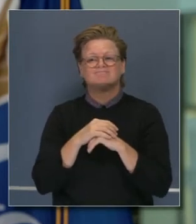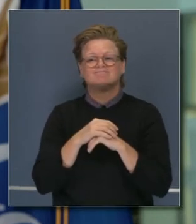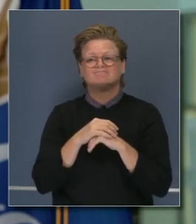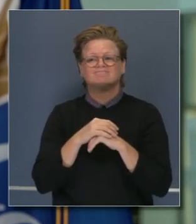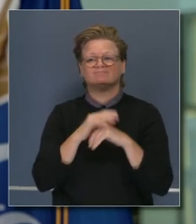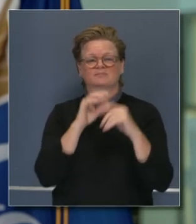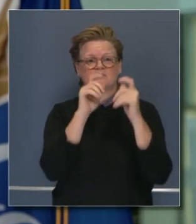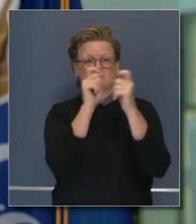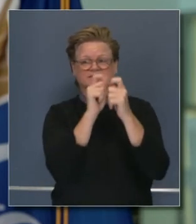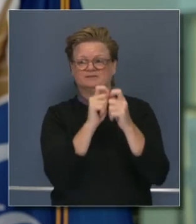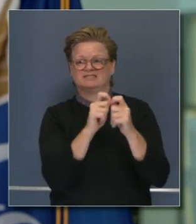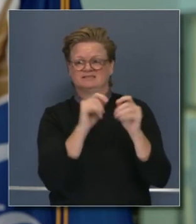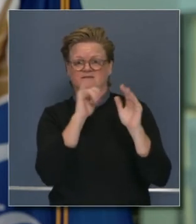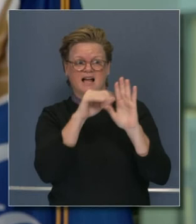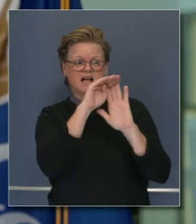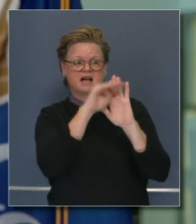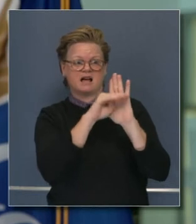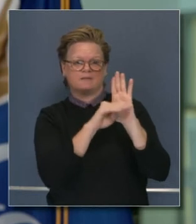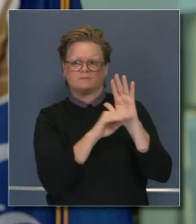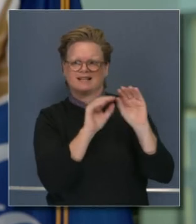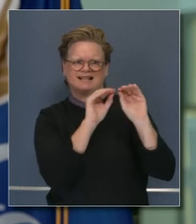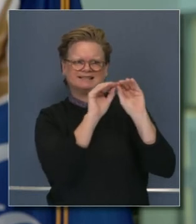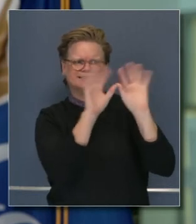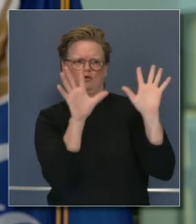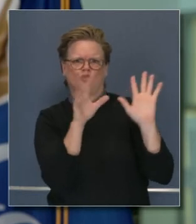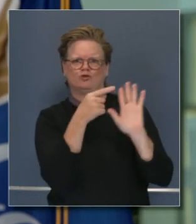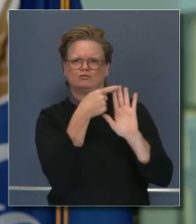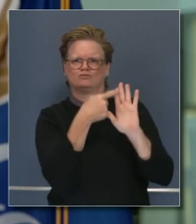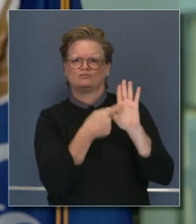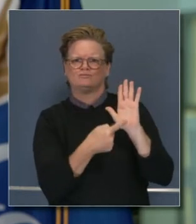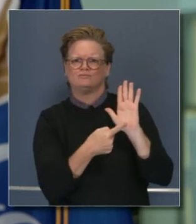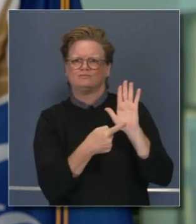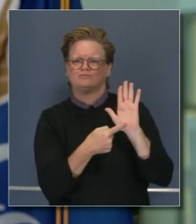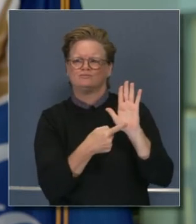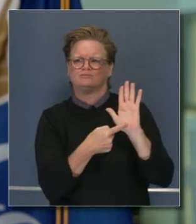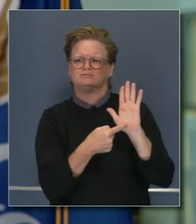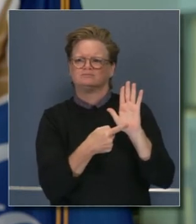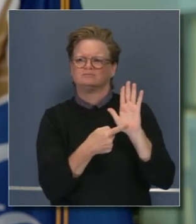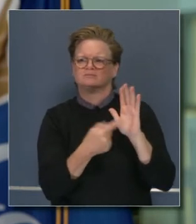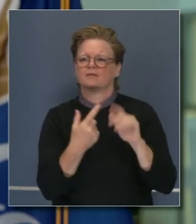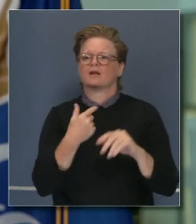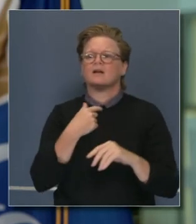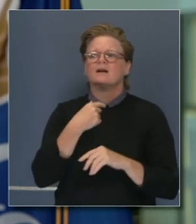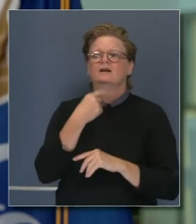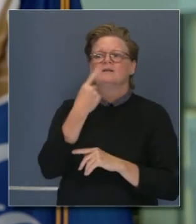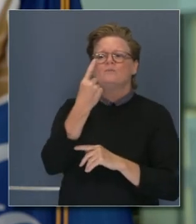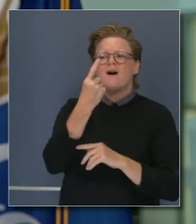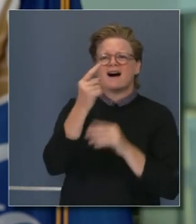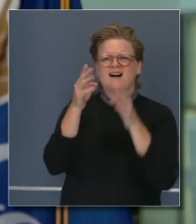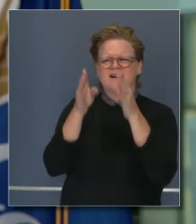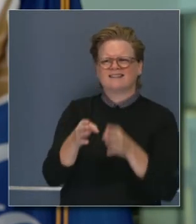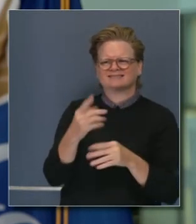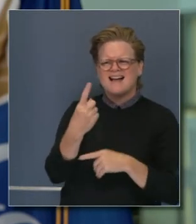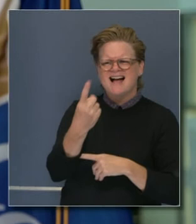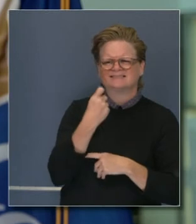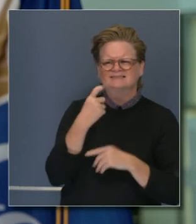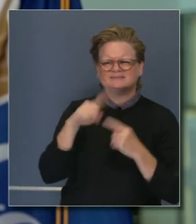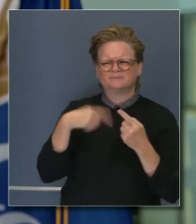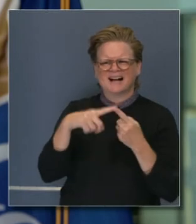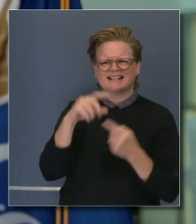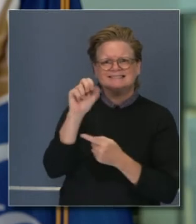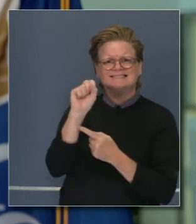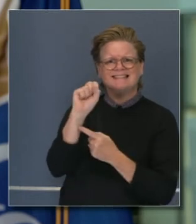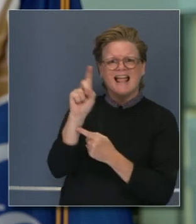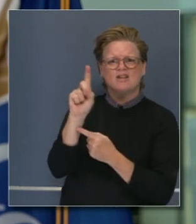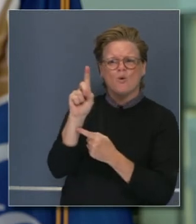detallado, representado por ese individuo que comentó sobre los sectores específicos en un condado específico, con